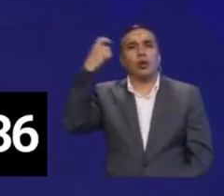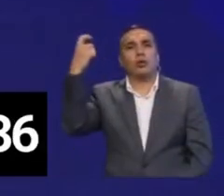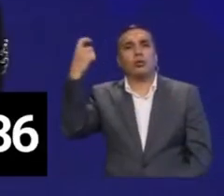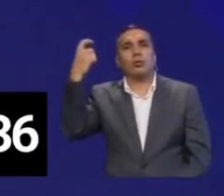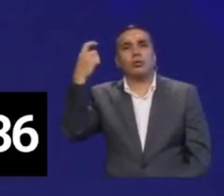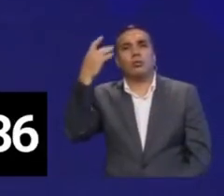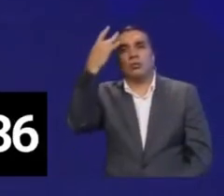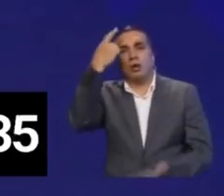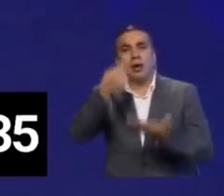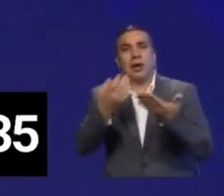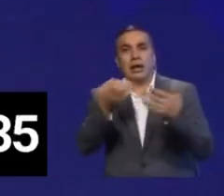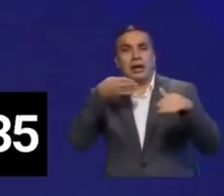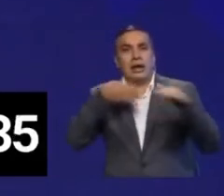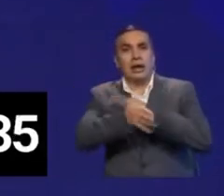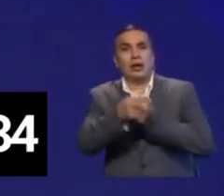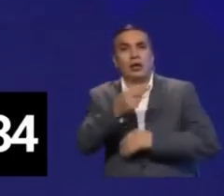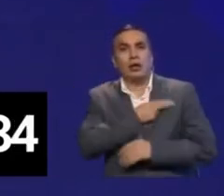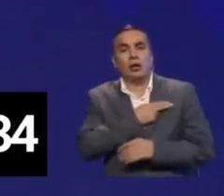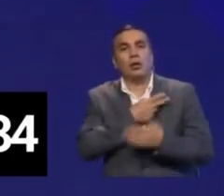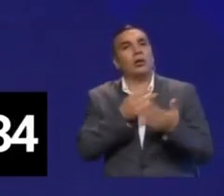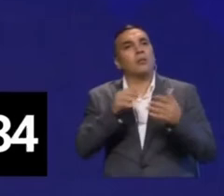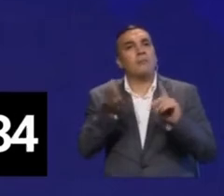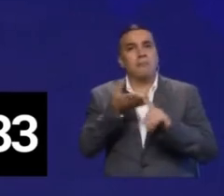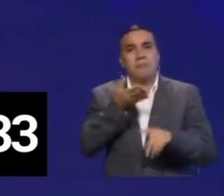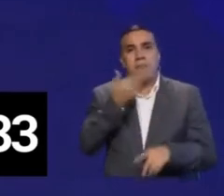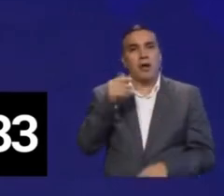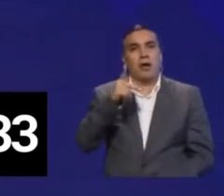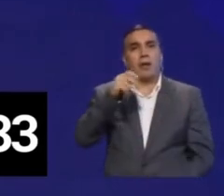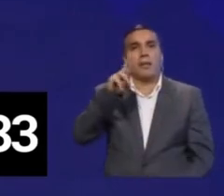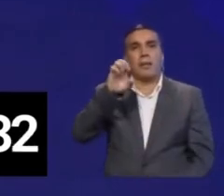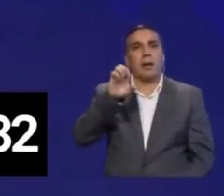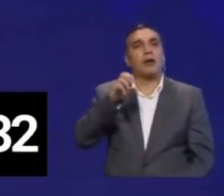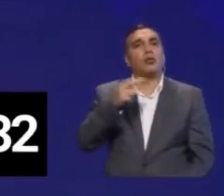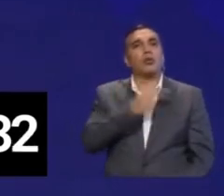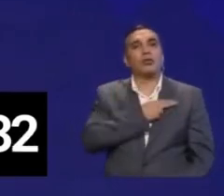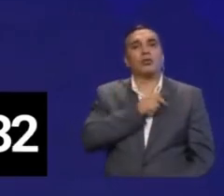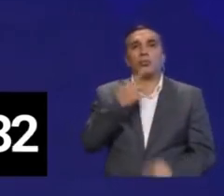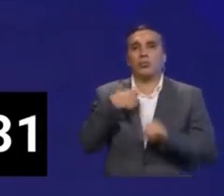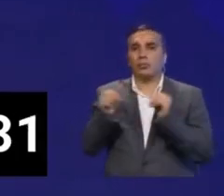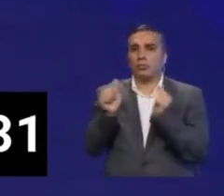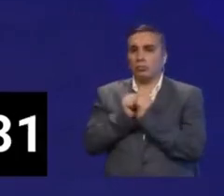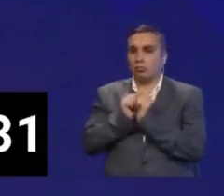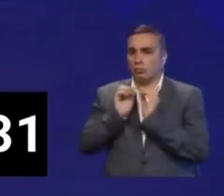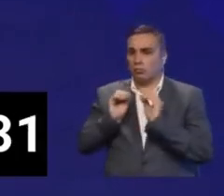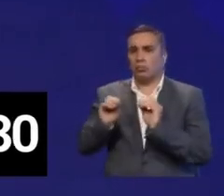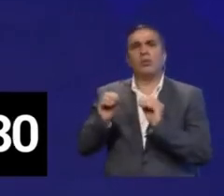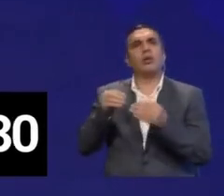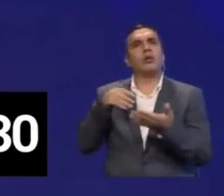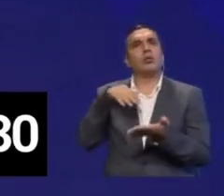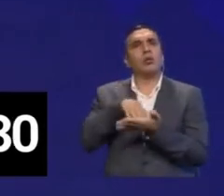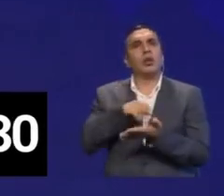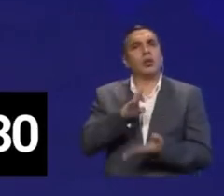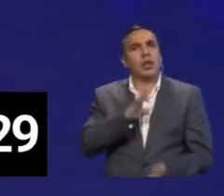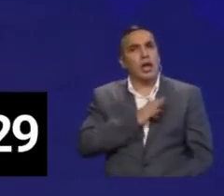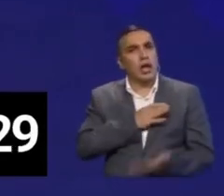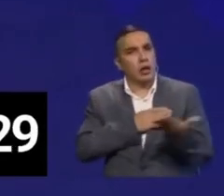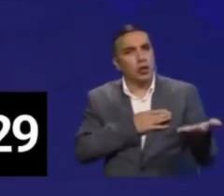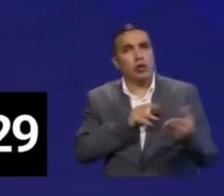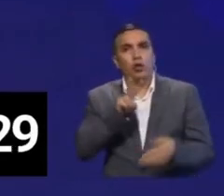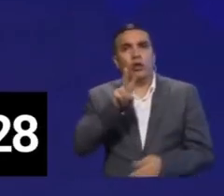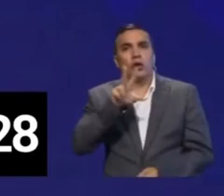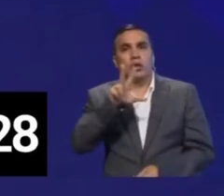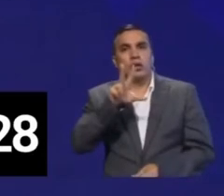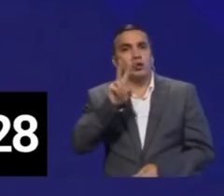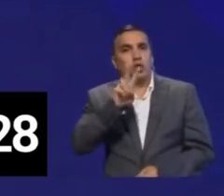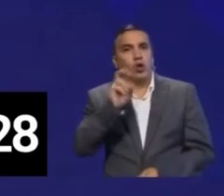crear un preuniversitario que iguale sus conocimientos, pero con acompañamiento. Hay que tomar carreras técnicas que les permitan en 2 y 3 años